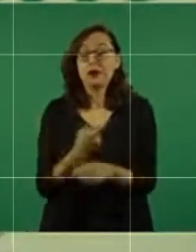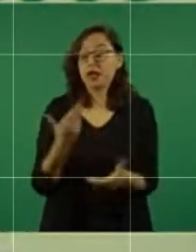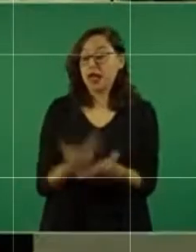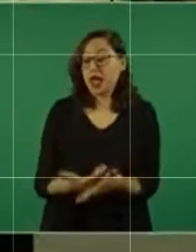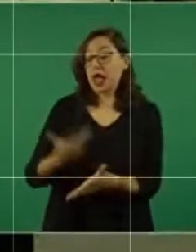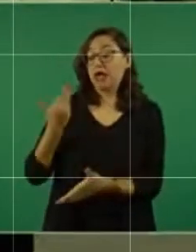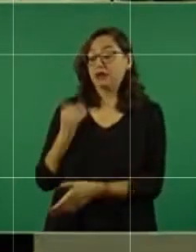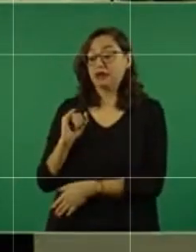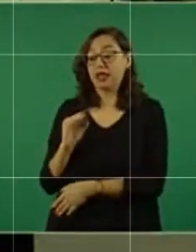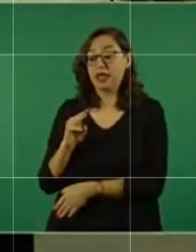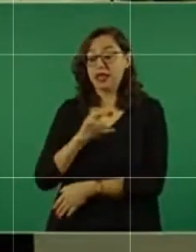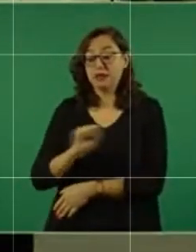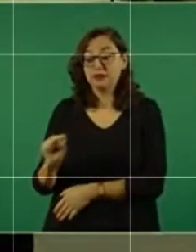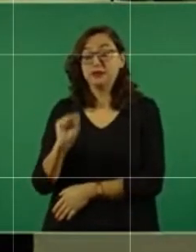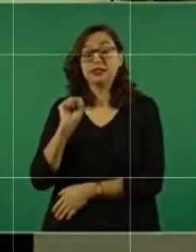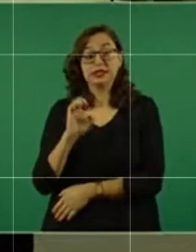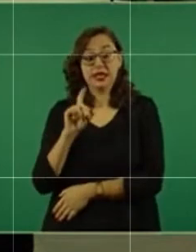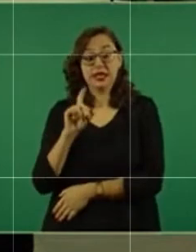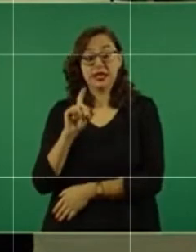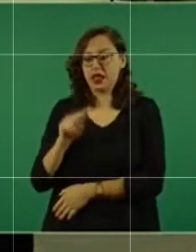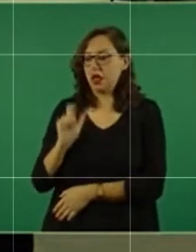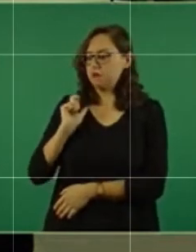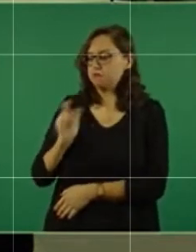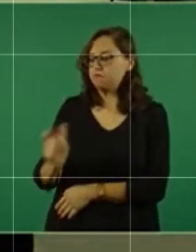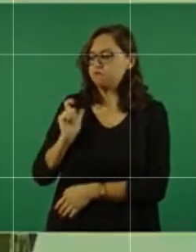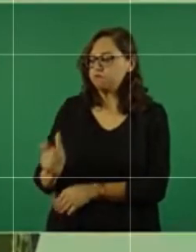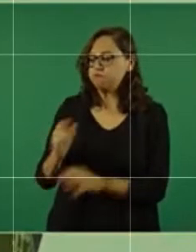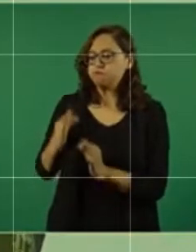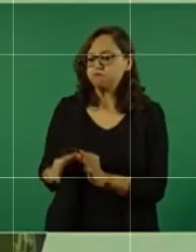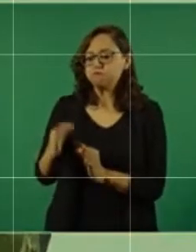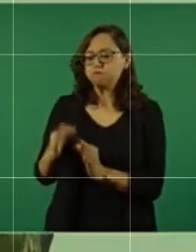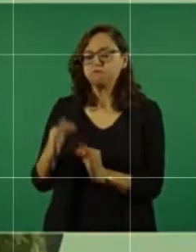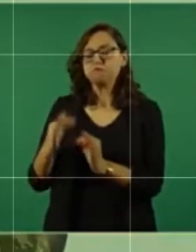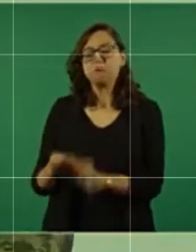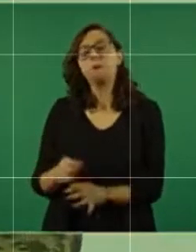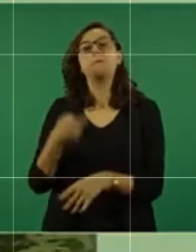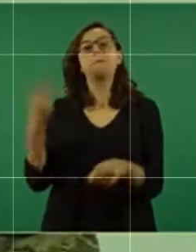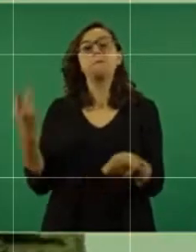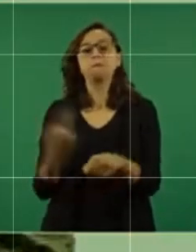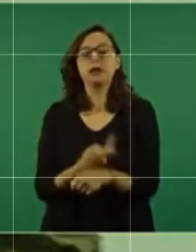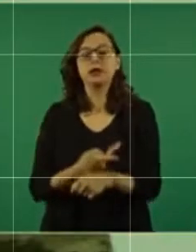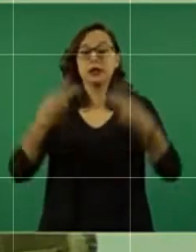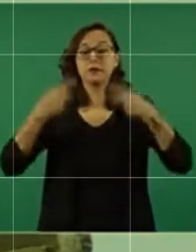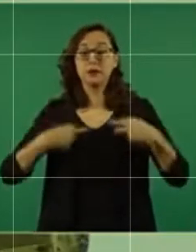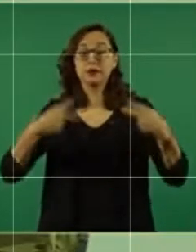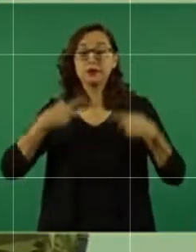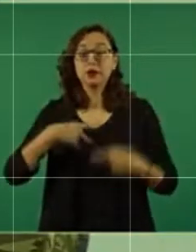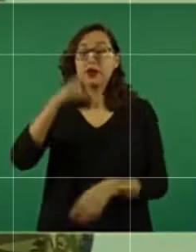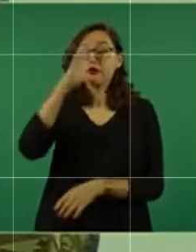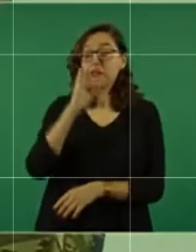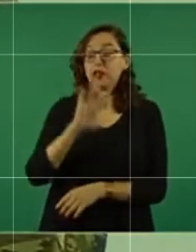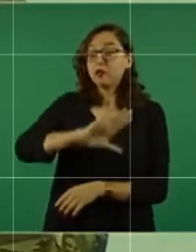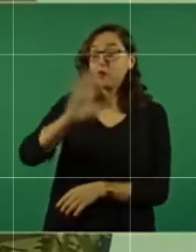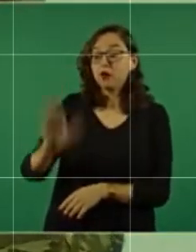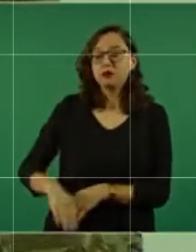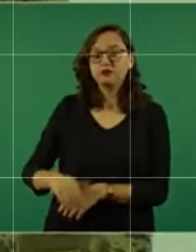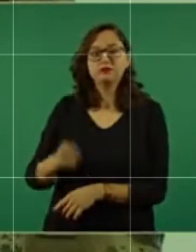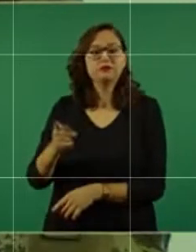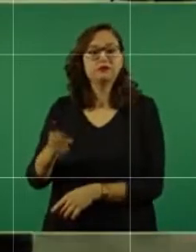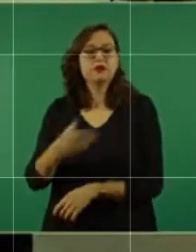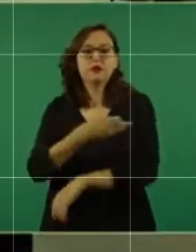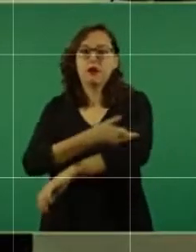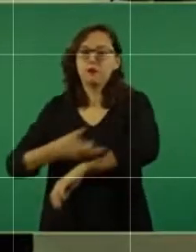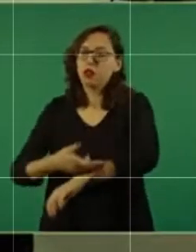la familia tendrá el importe correspondiente de pensión para ese trabajador, aparte de una ayuda de la Secretaría.